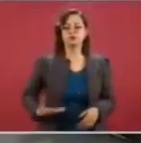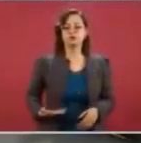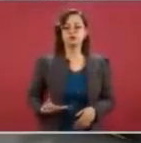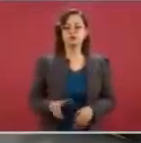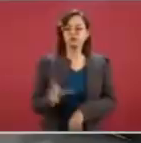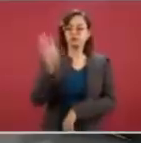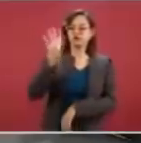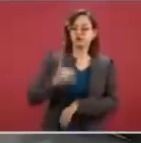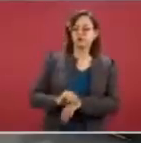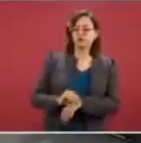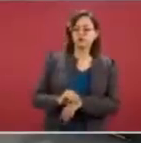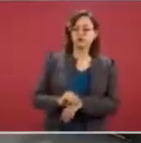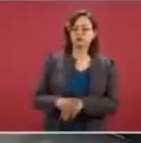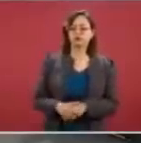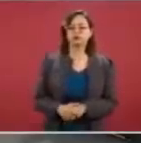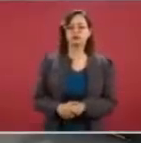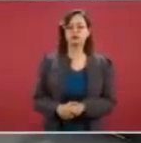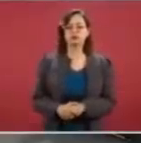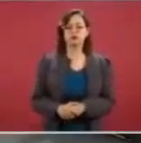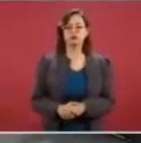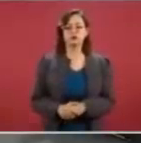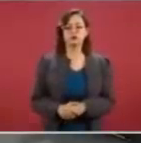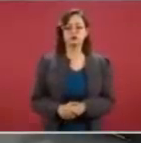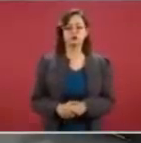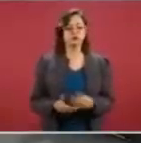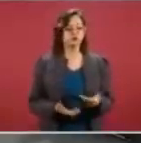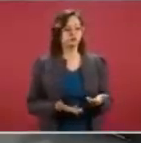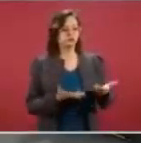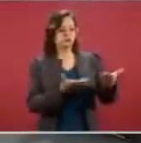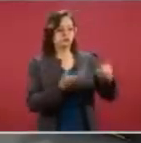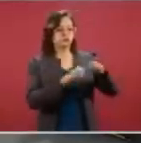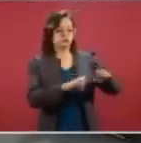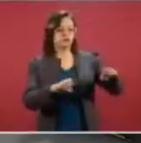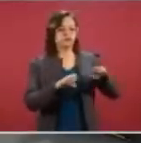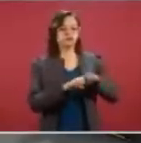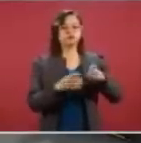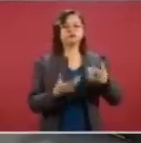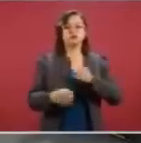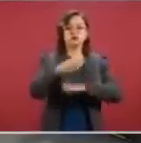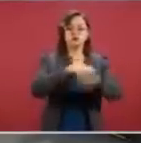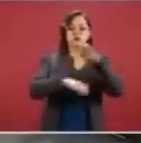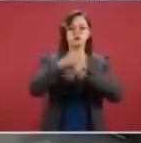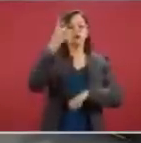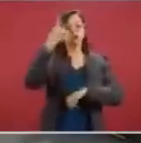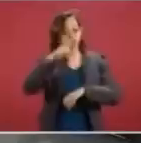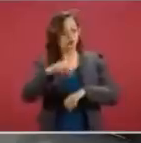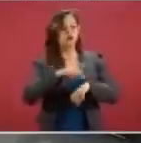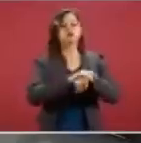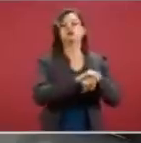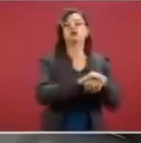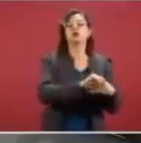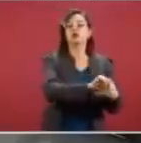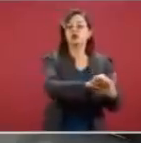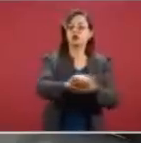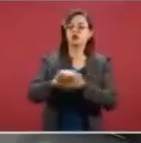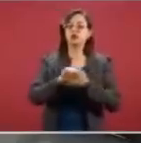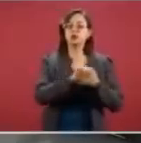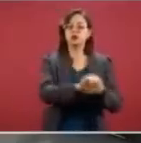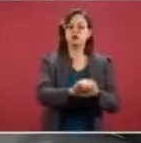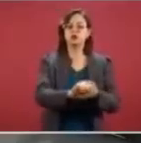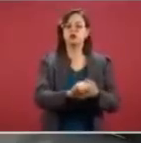su permiso, saludo aquí al gabinete, a los empresarios que nos acompañan, a ustedes, a muchos los